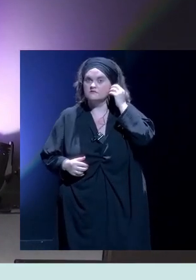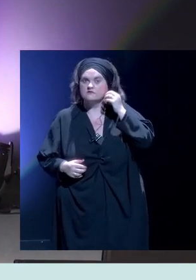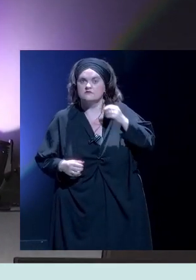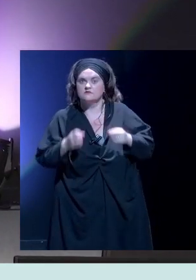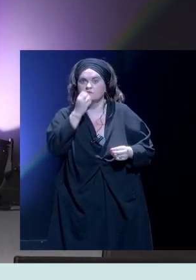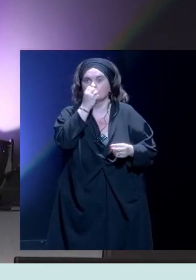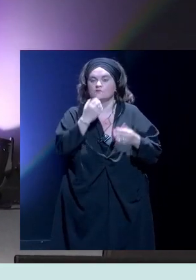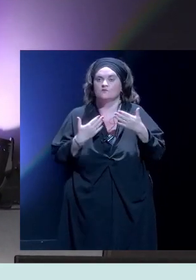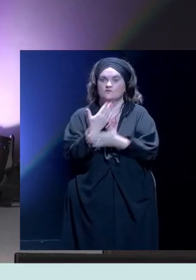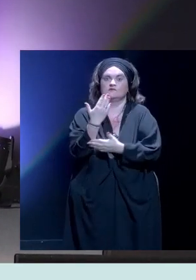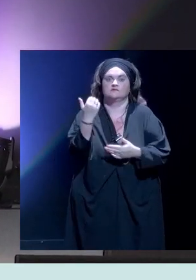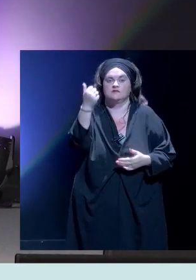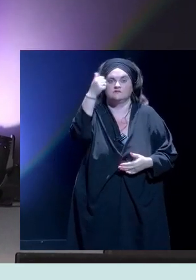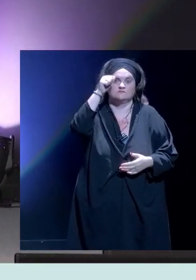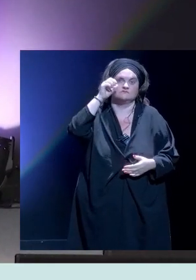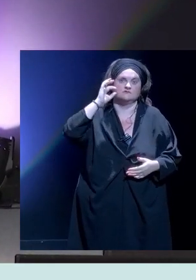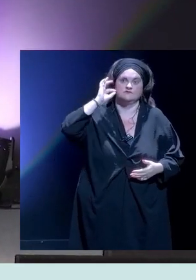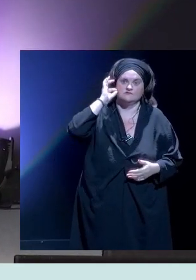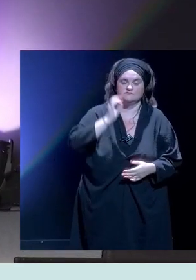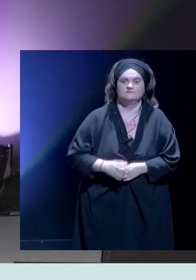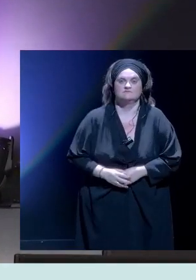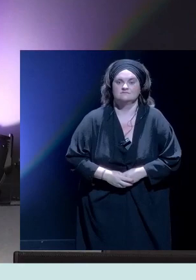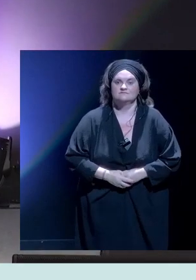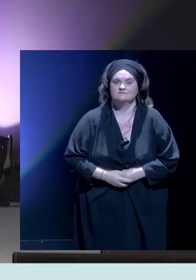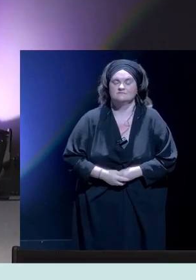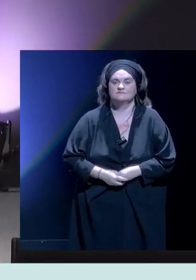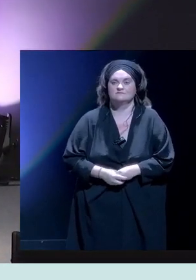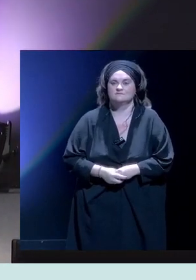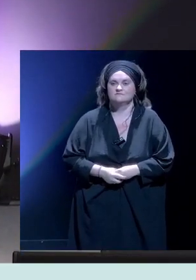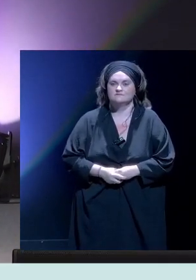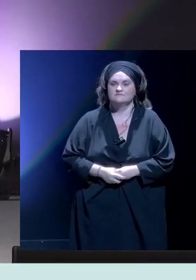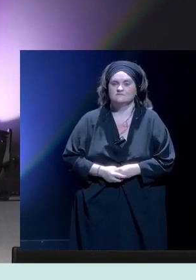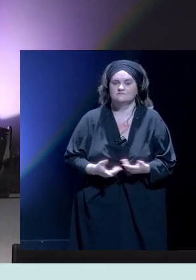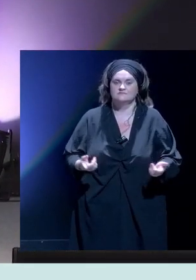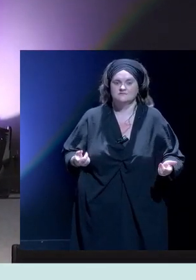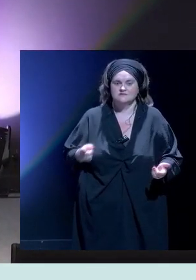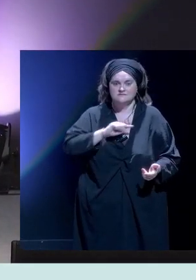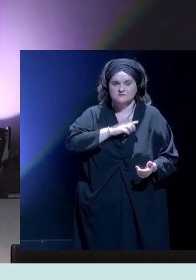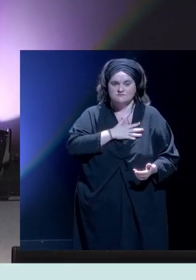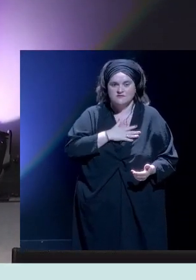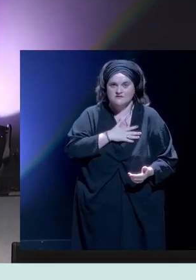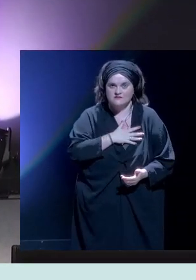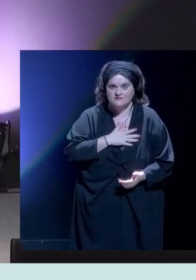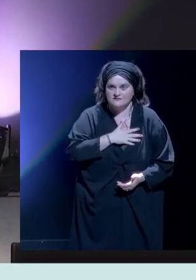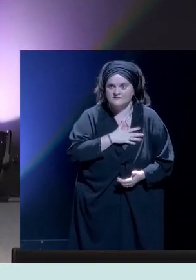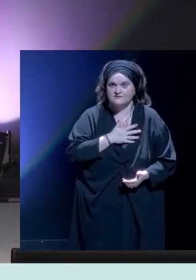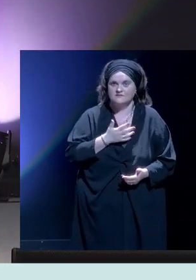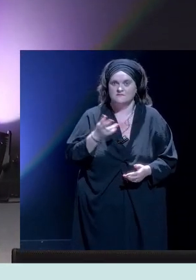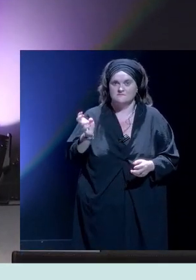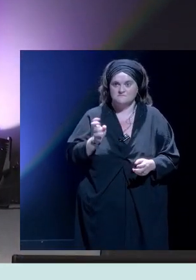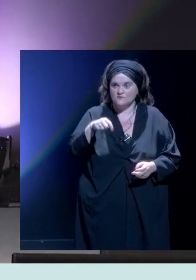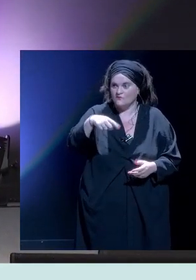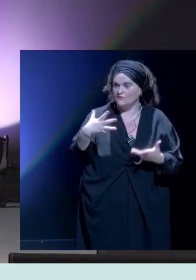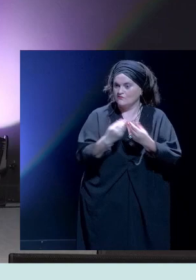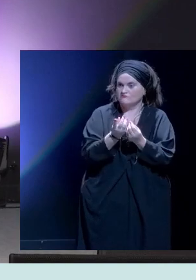Bonjour à toutes et à tous. Buenos días a todos y a todas. Es un gran placer para mí estar aquí